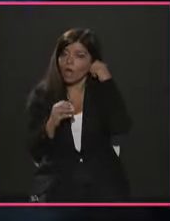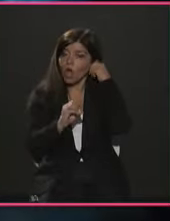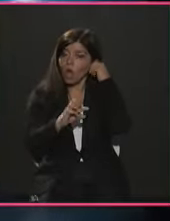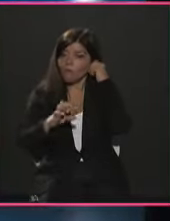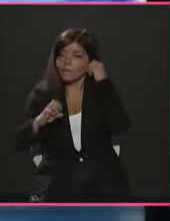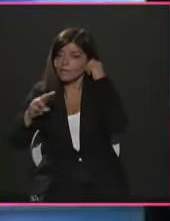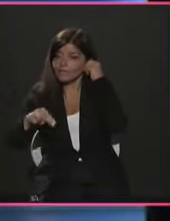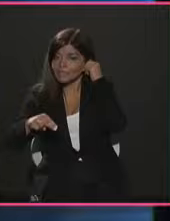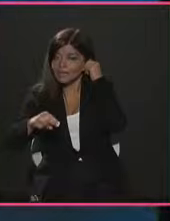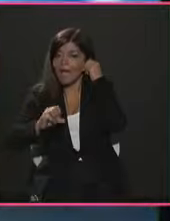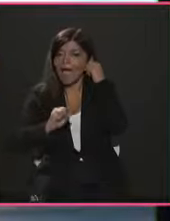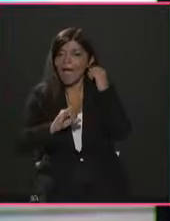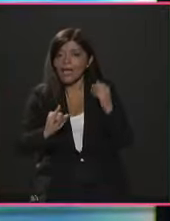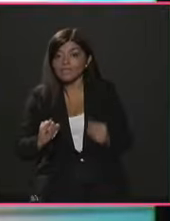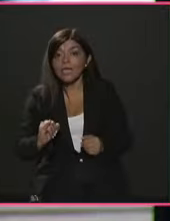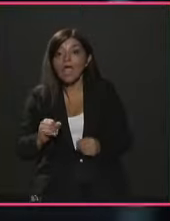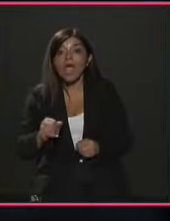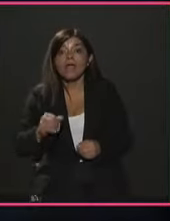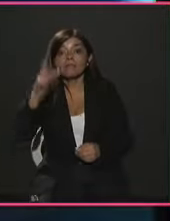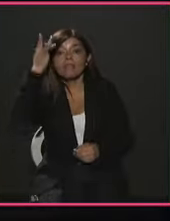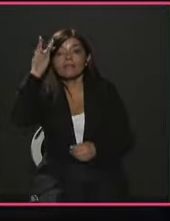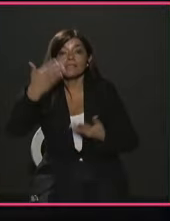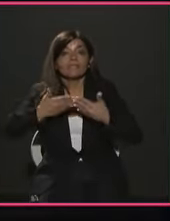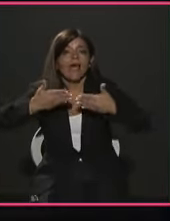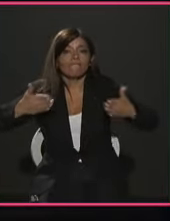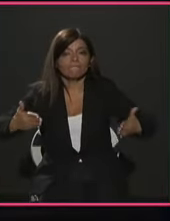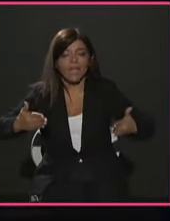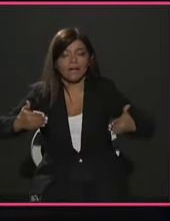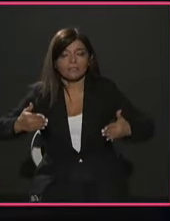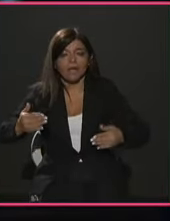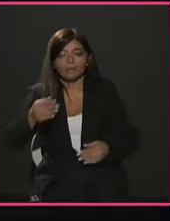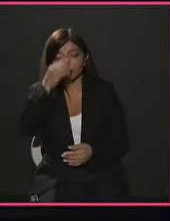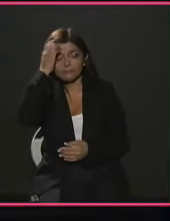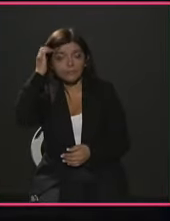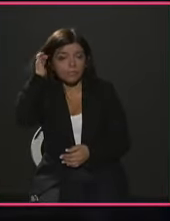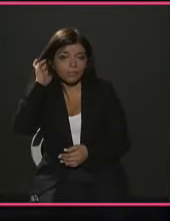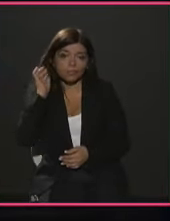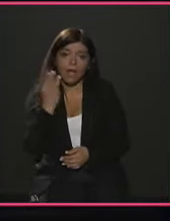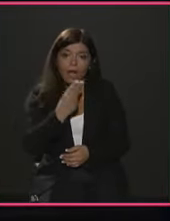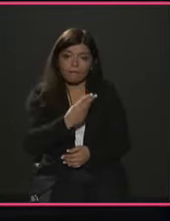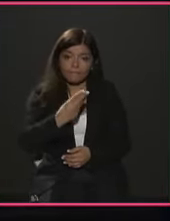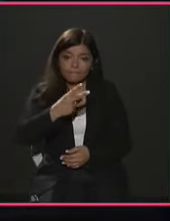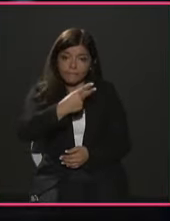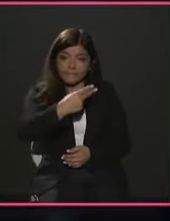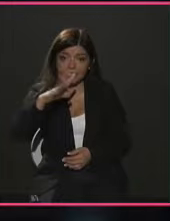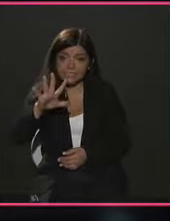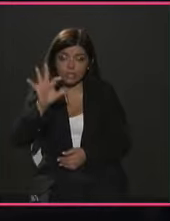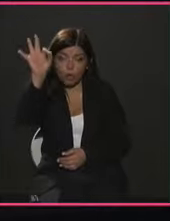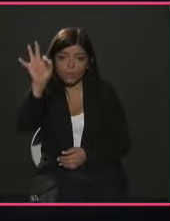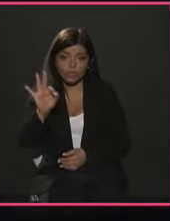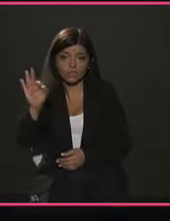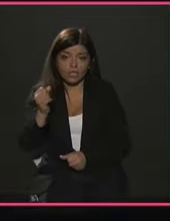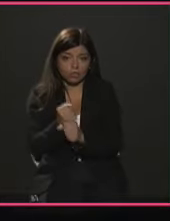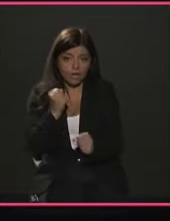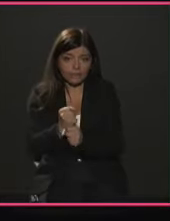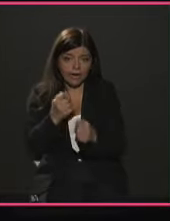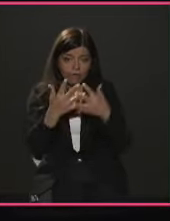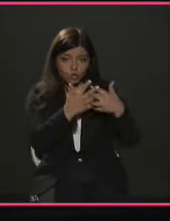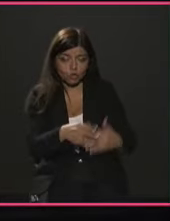o la Inteligencia artificial abierta dijo que el 20% de la fuerza de trabajo de Estados Unidos vería el